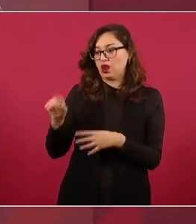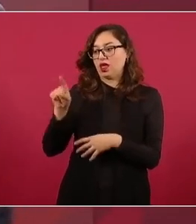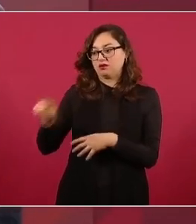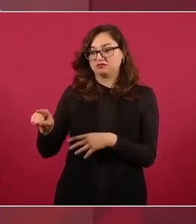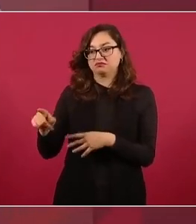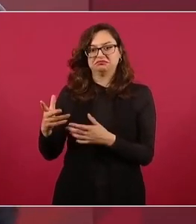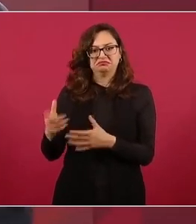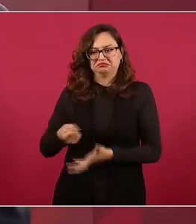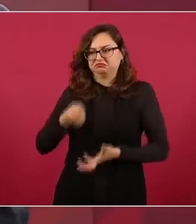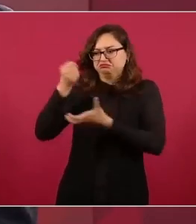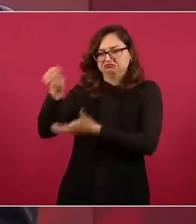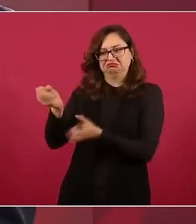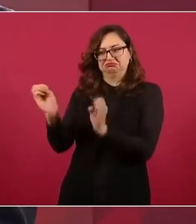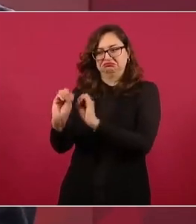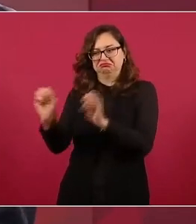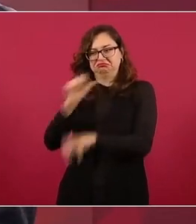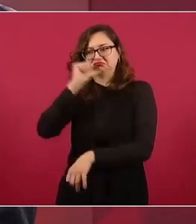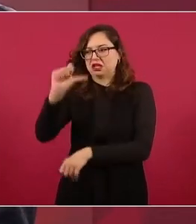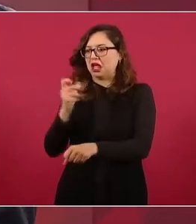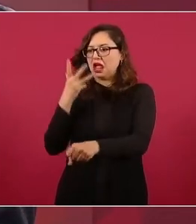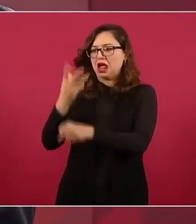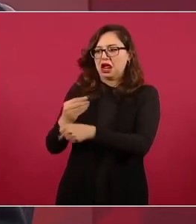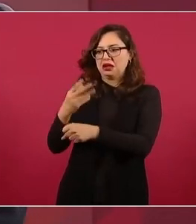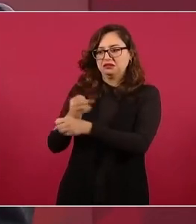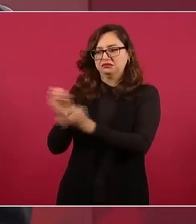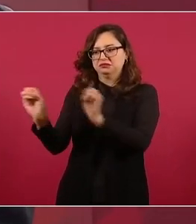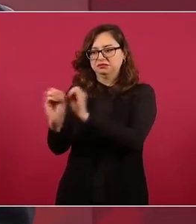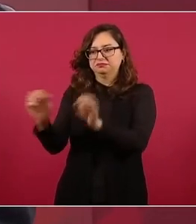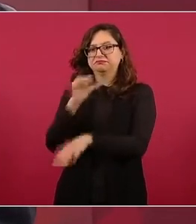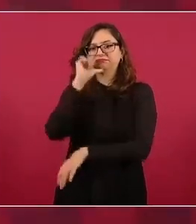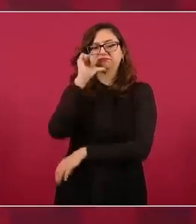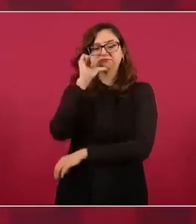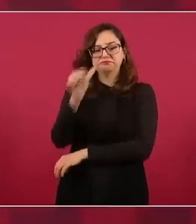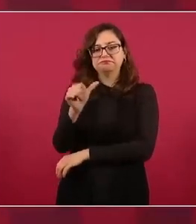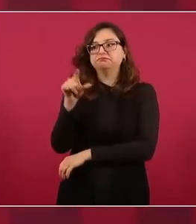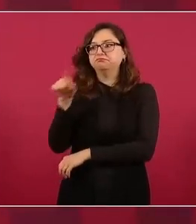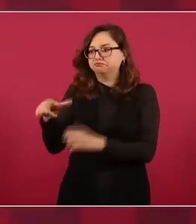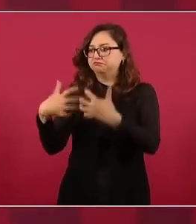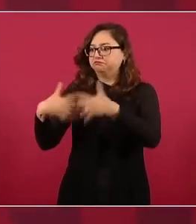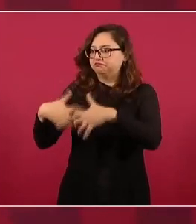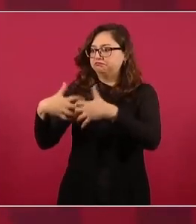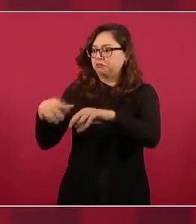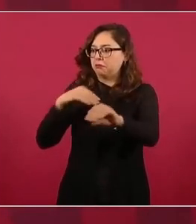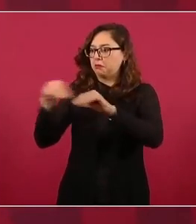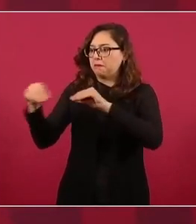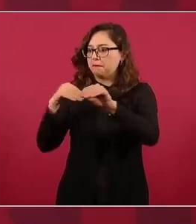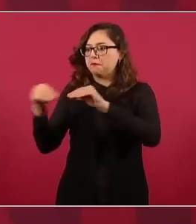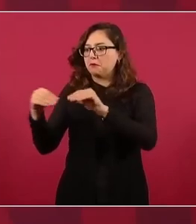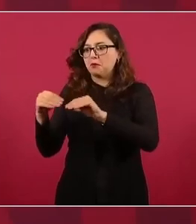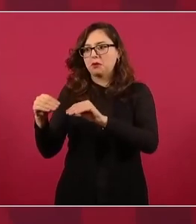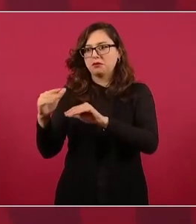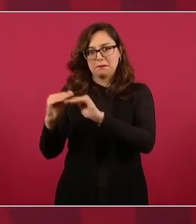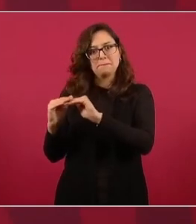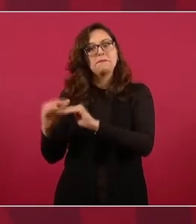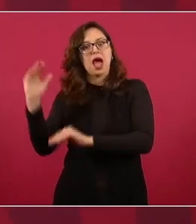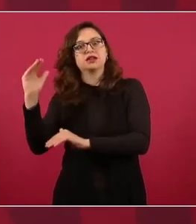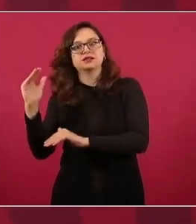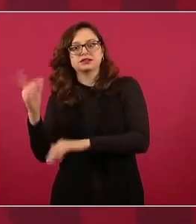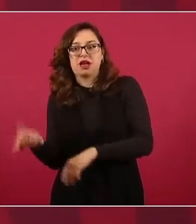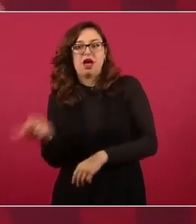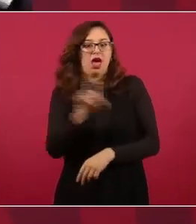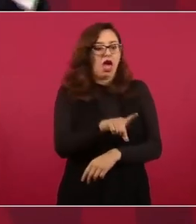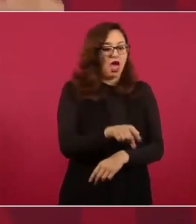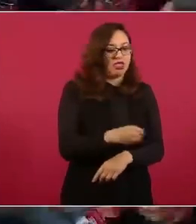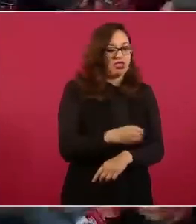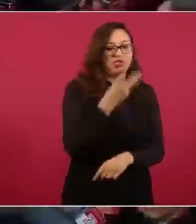Ahí no se reconfiguraron las plantas y esas 3 producían más que